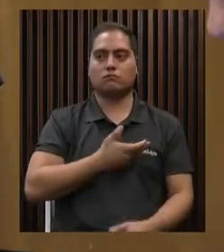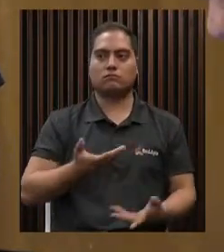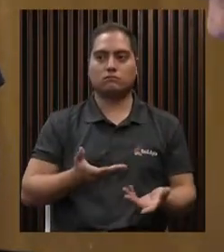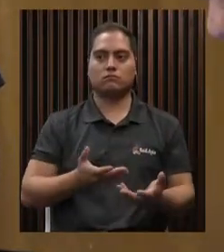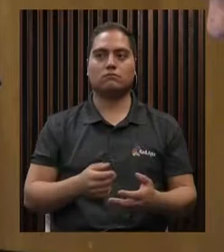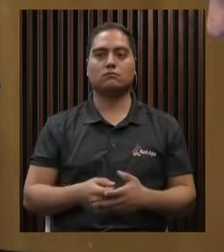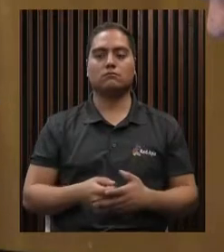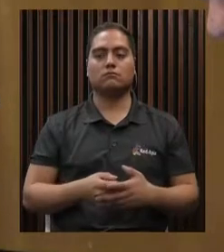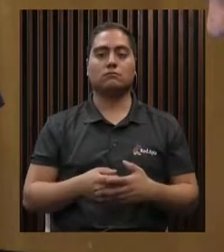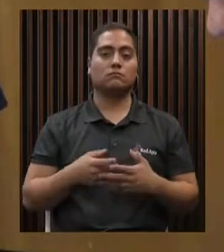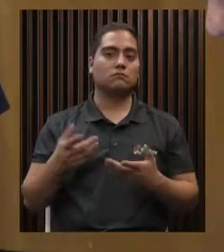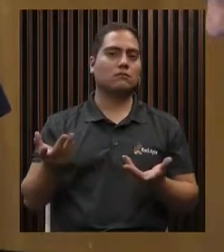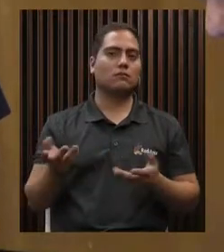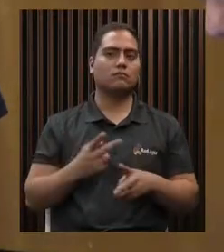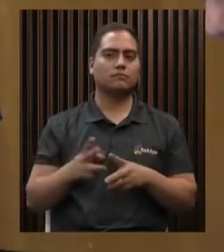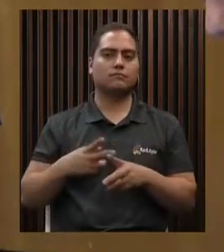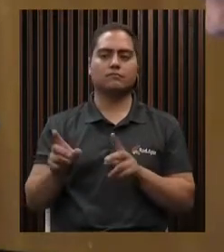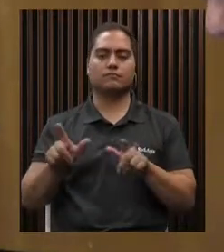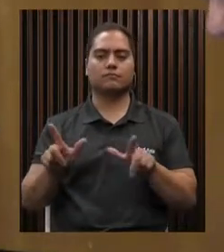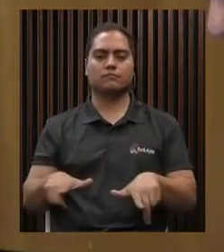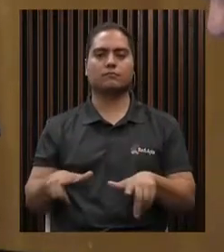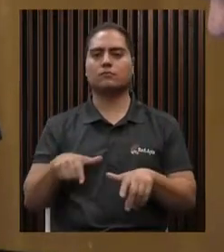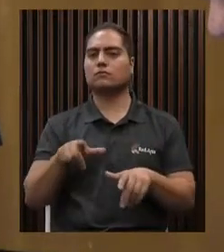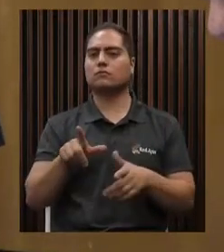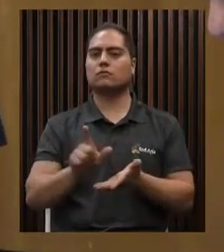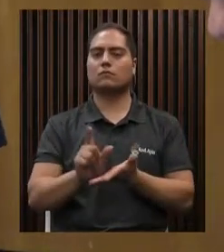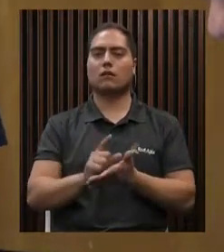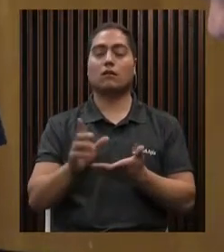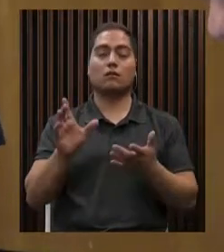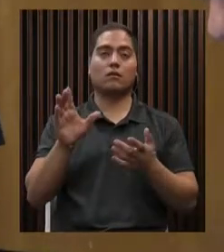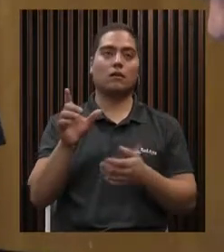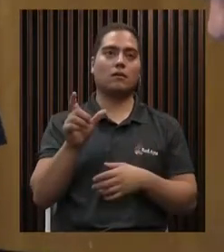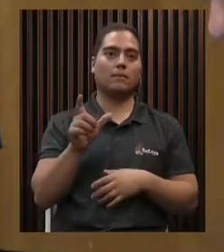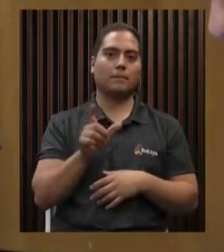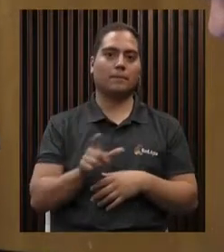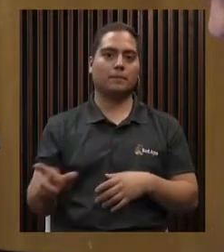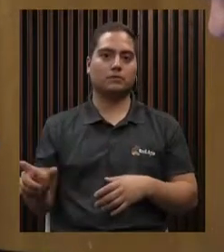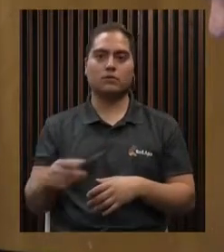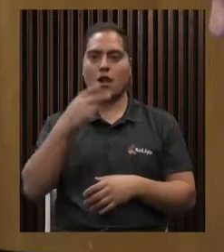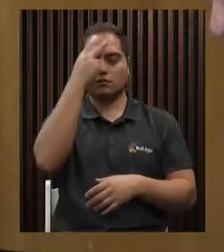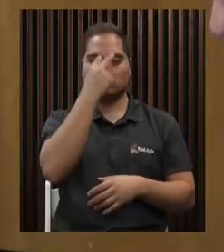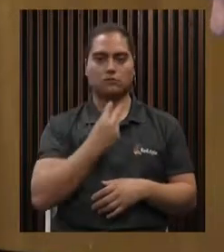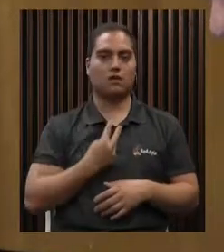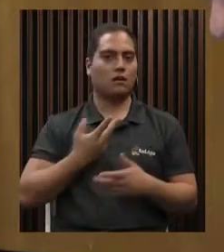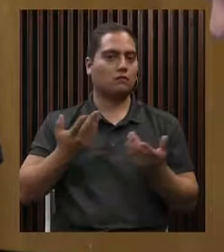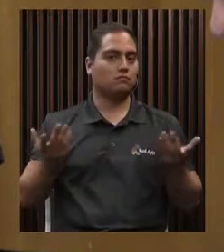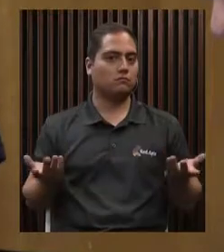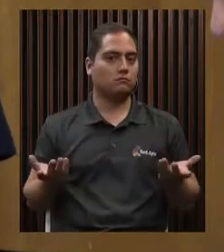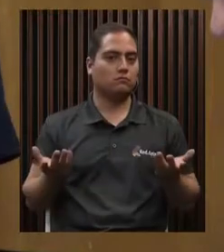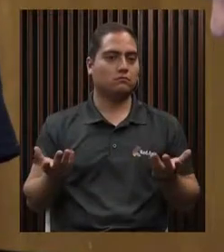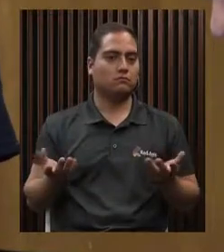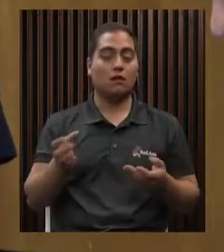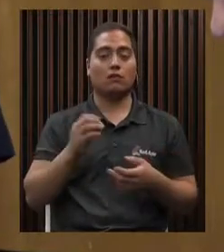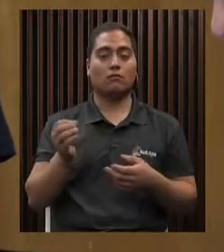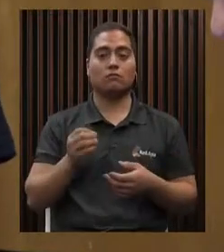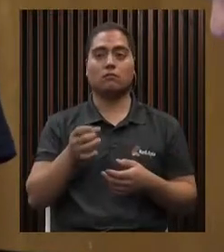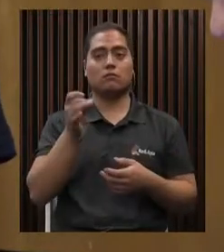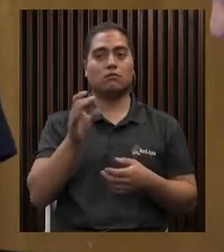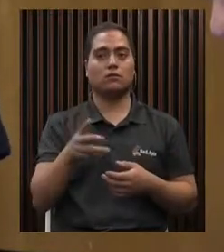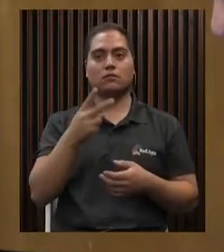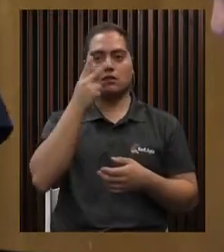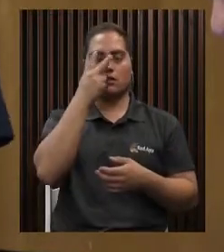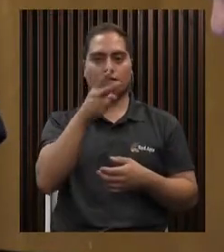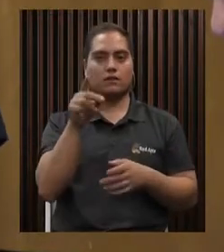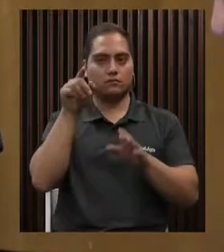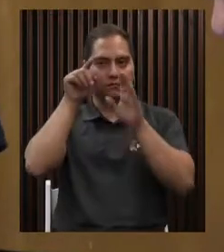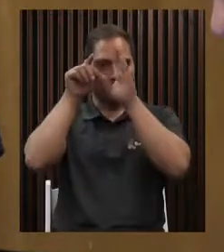Las personas con un impedimento sensorial, las personas, por ejemplo, que son ciegas, que ven solamente en una dirección,